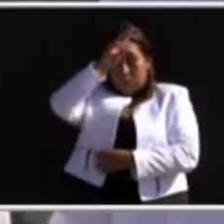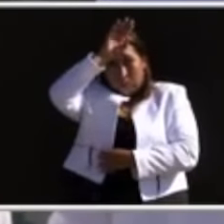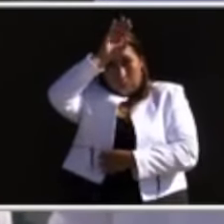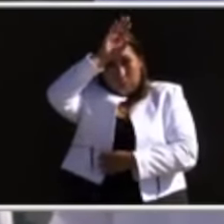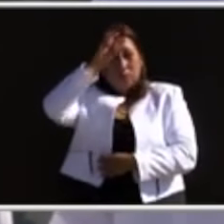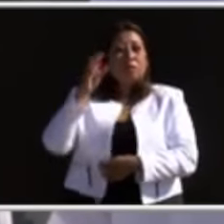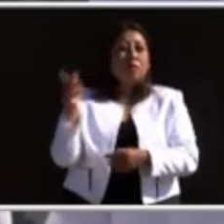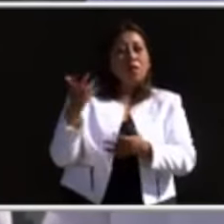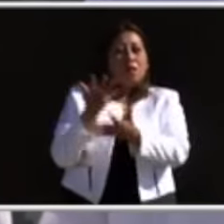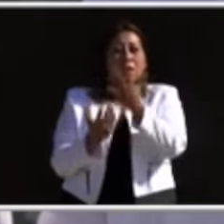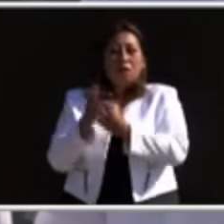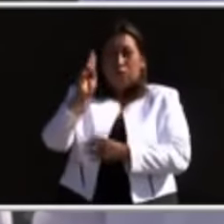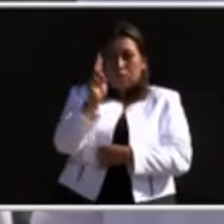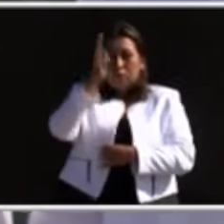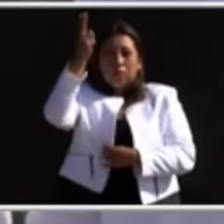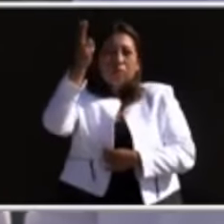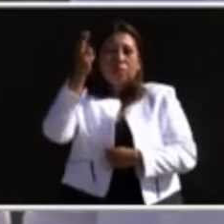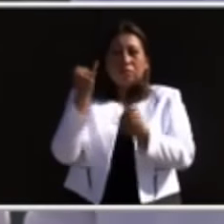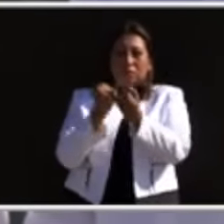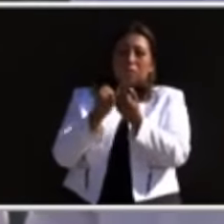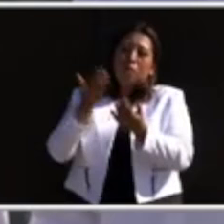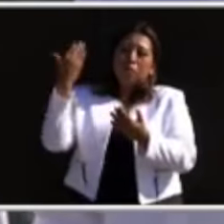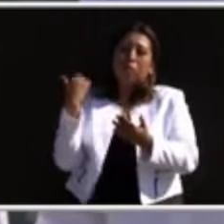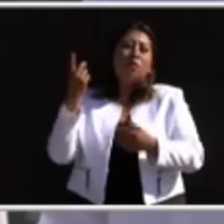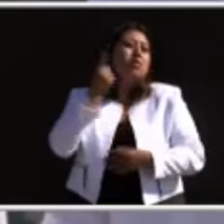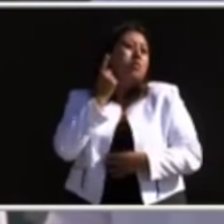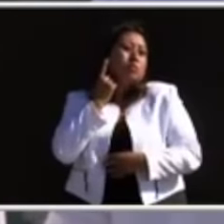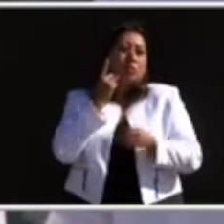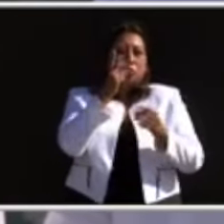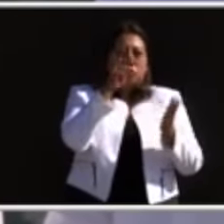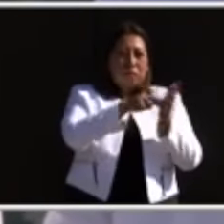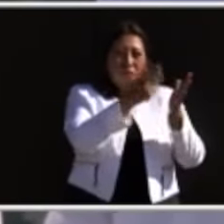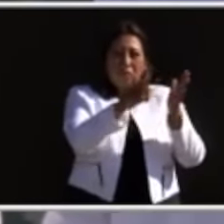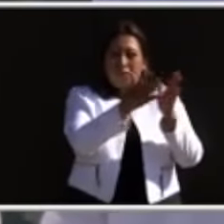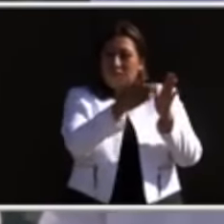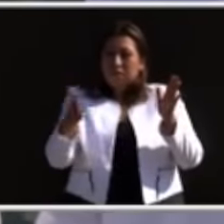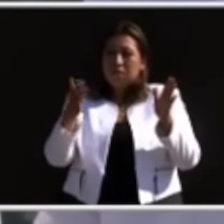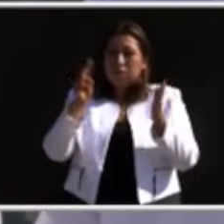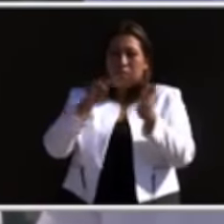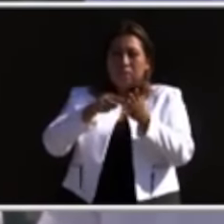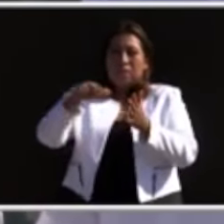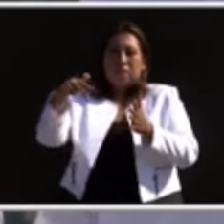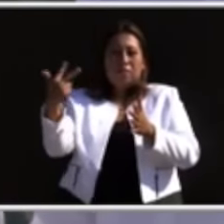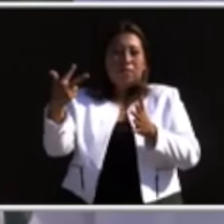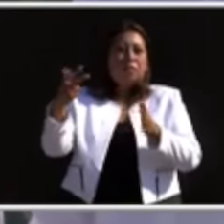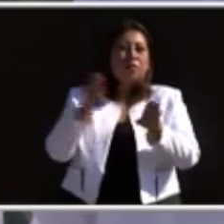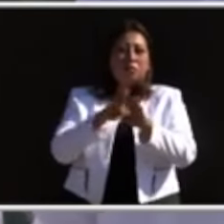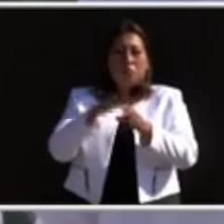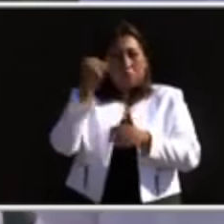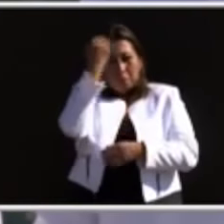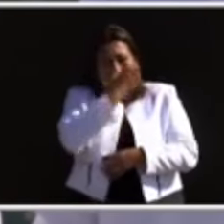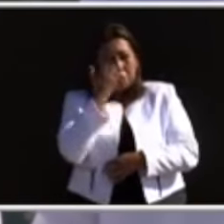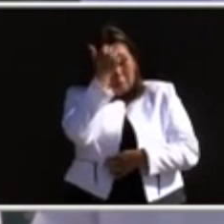Fue diputado local de 2010 a 2013. Ha tenido una amplia experiencia en la iniciativa